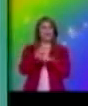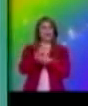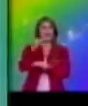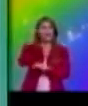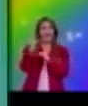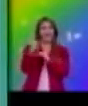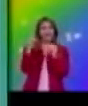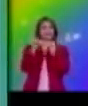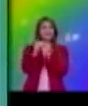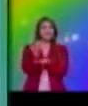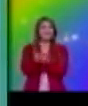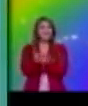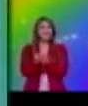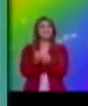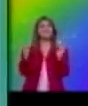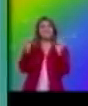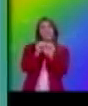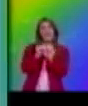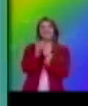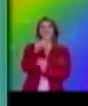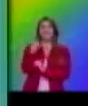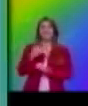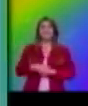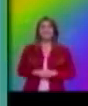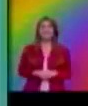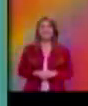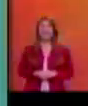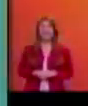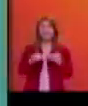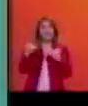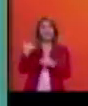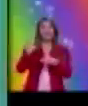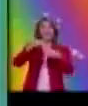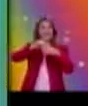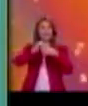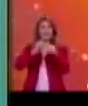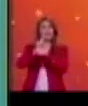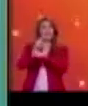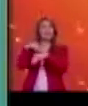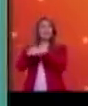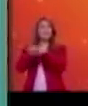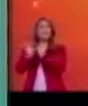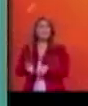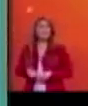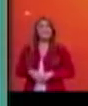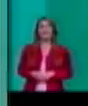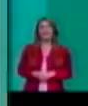Pack. Más económico, más conveniente. Y con tapa para usar y guardar.